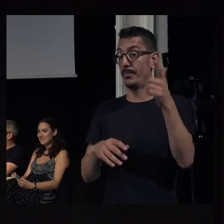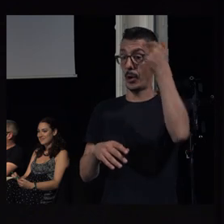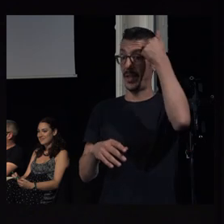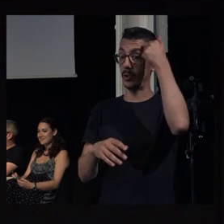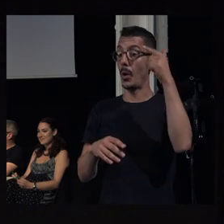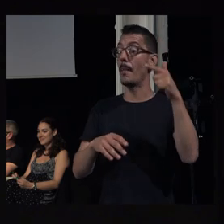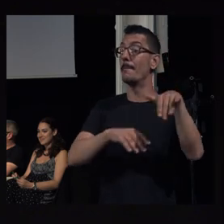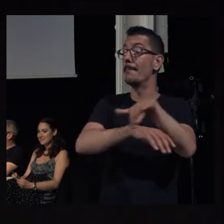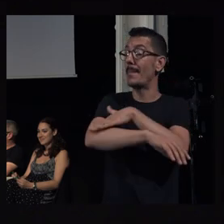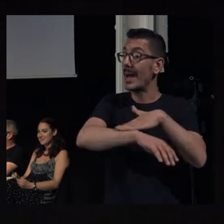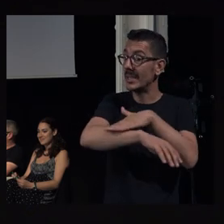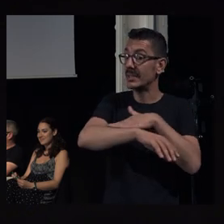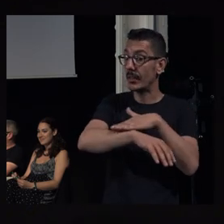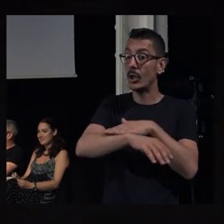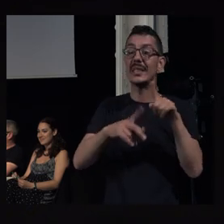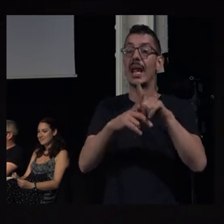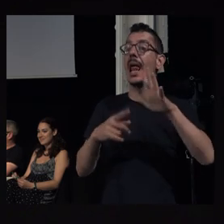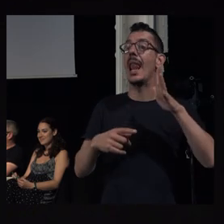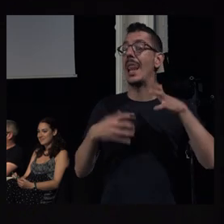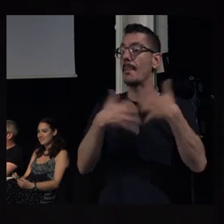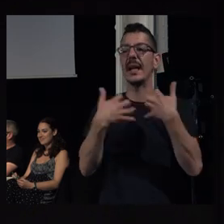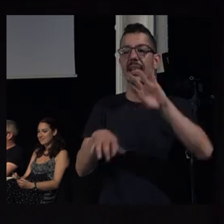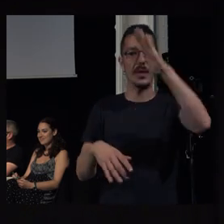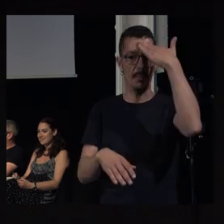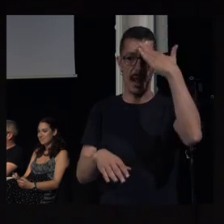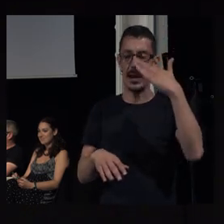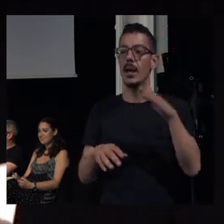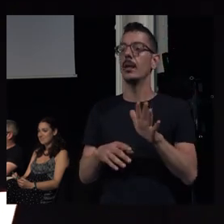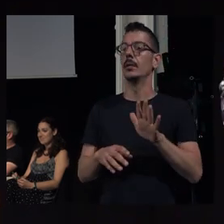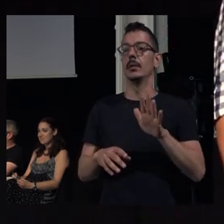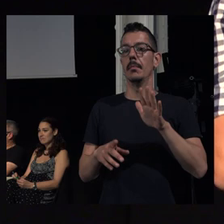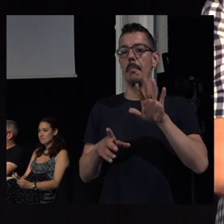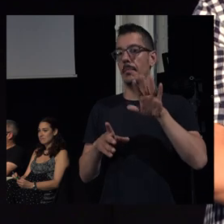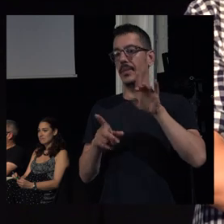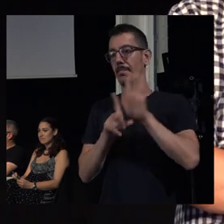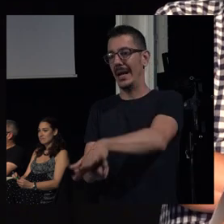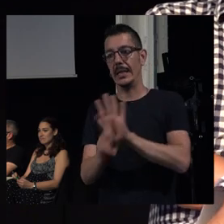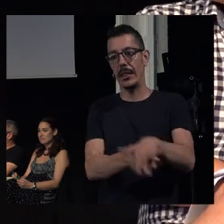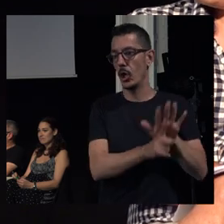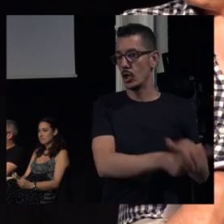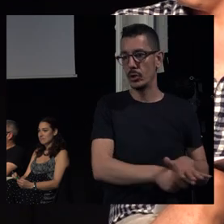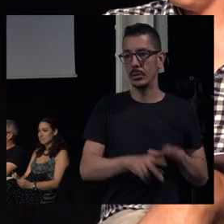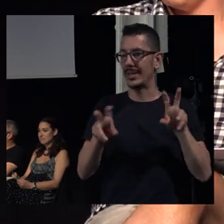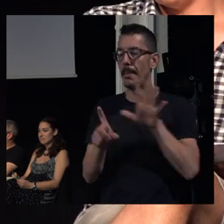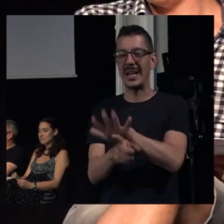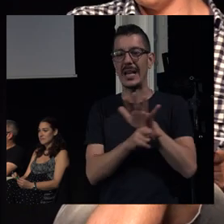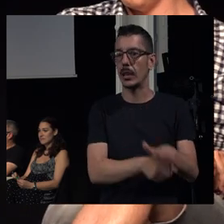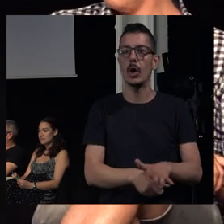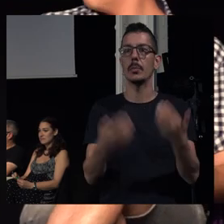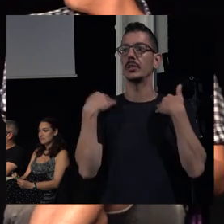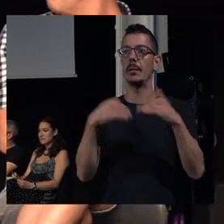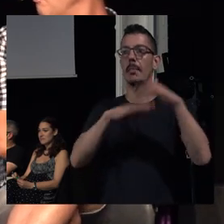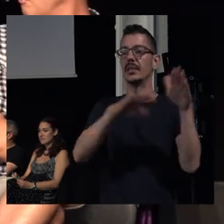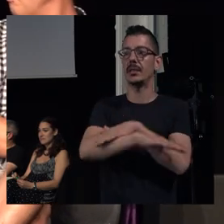de la mayor maquinaria de producción de discriminaciones. Entonces, lo que no podemos hacer es llegar a una administración y dejarla como está. Antes decía, Miriam, las que conocemos